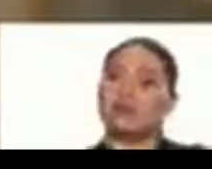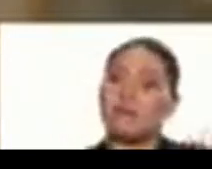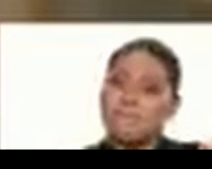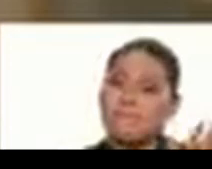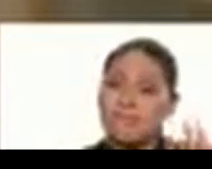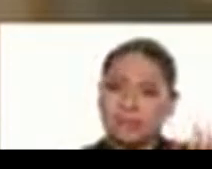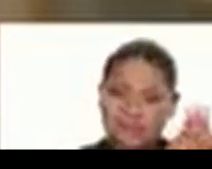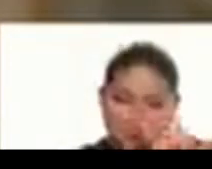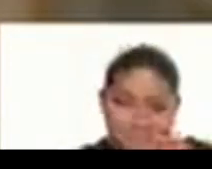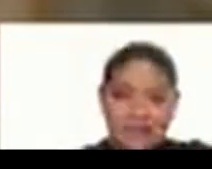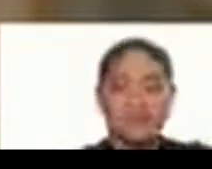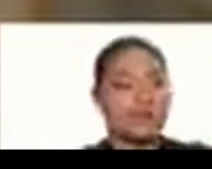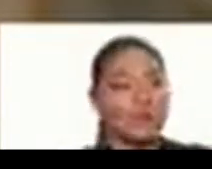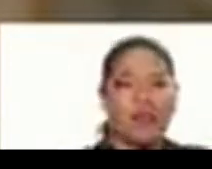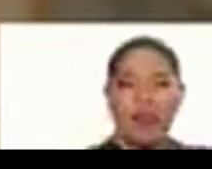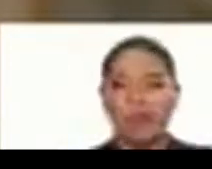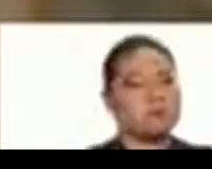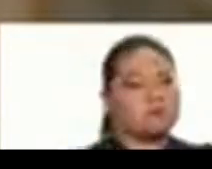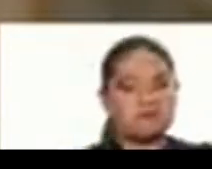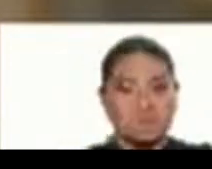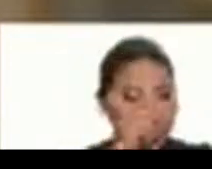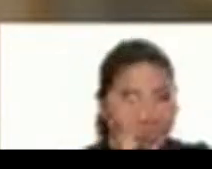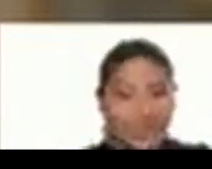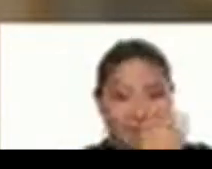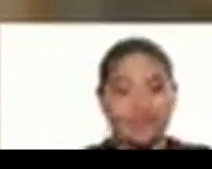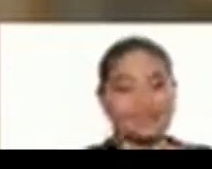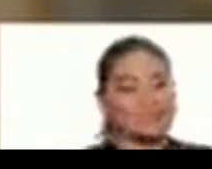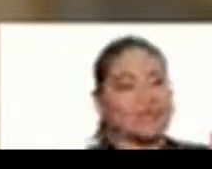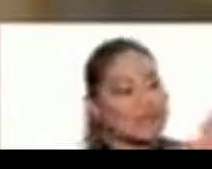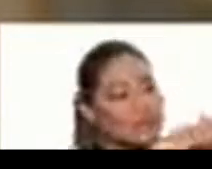la amistad y hermandad de nuestros pueblos.